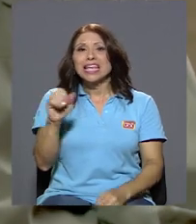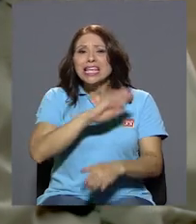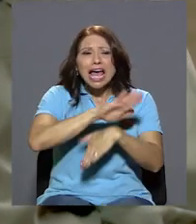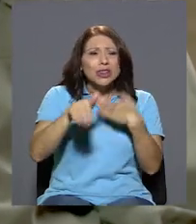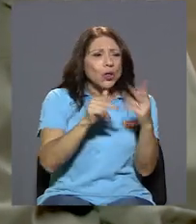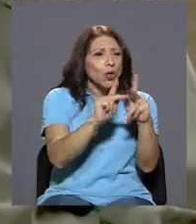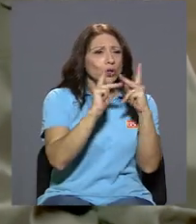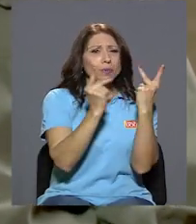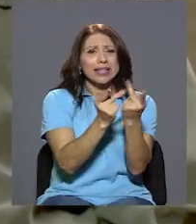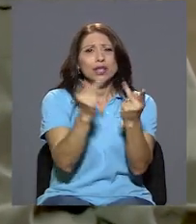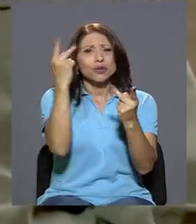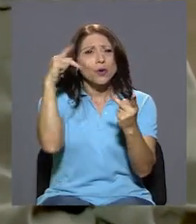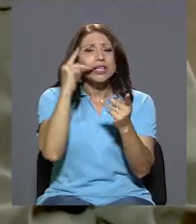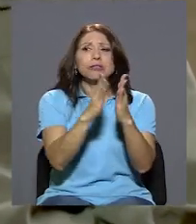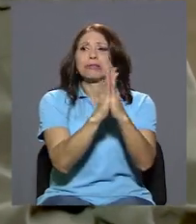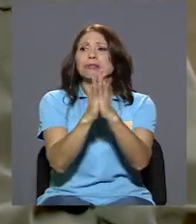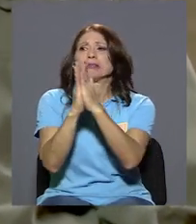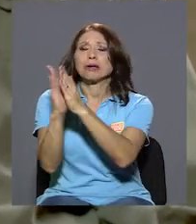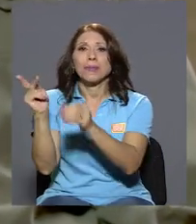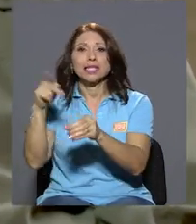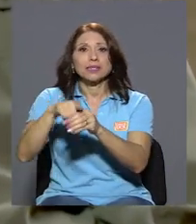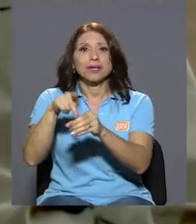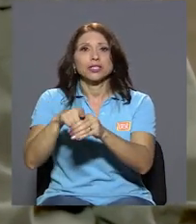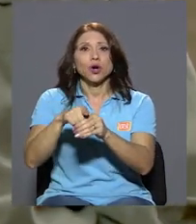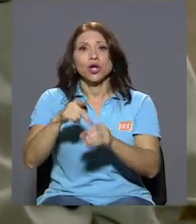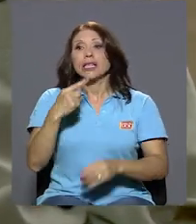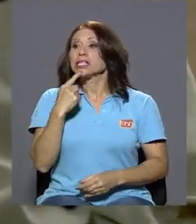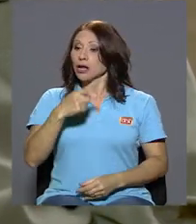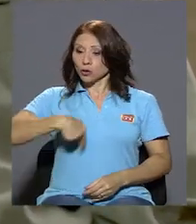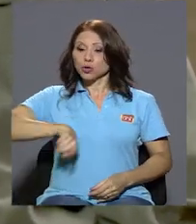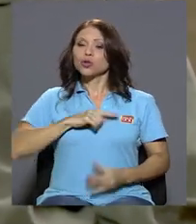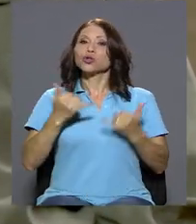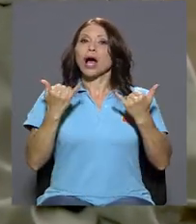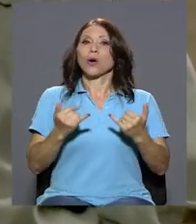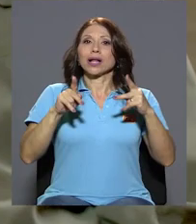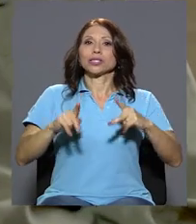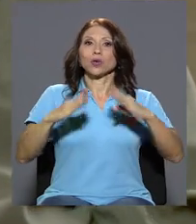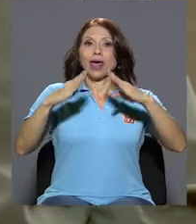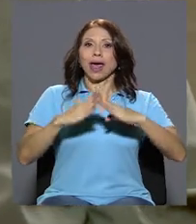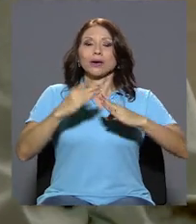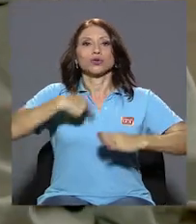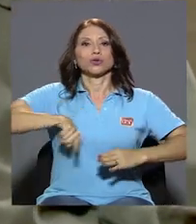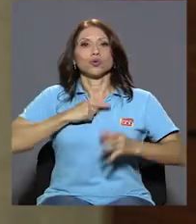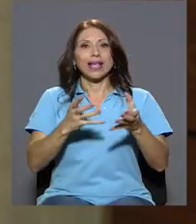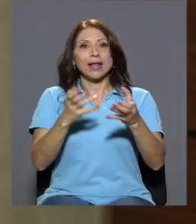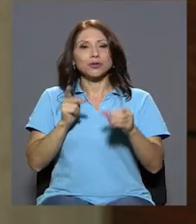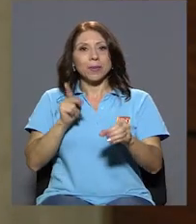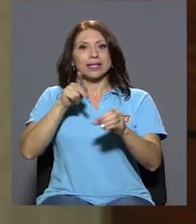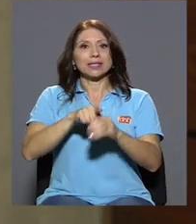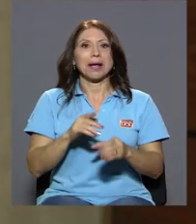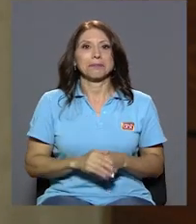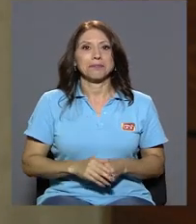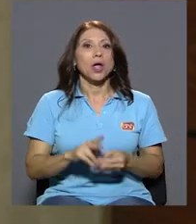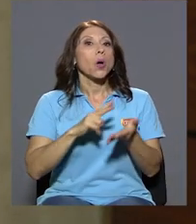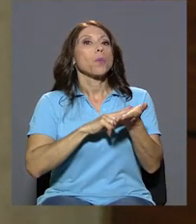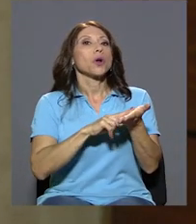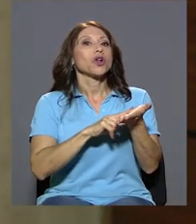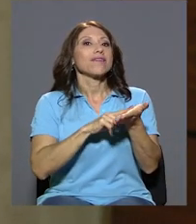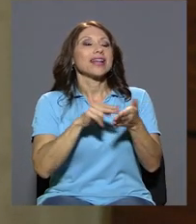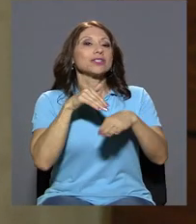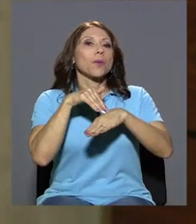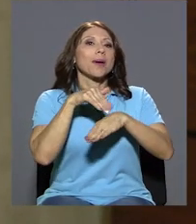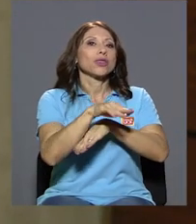los partidos políticos participación nosotros queremos ahora somos ciudadanos queremos participar bueno liberación